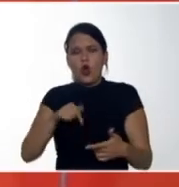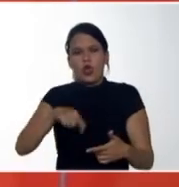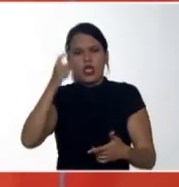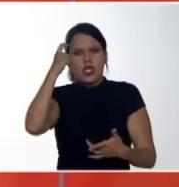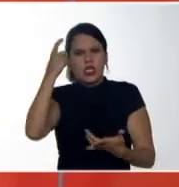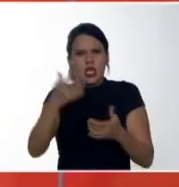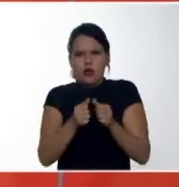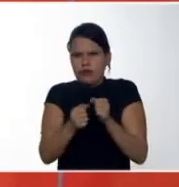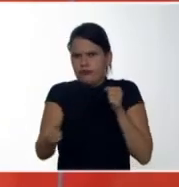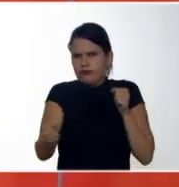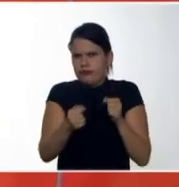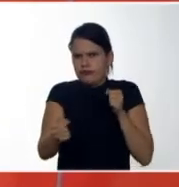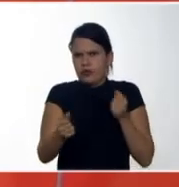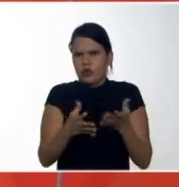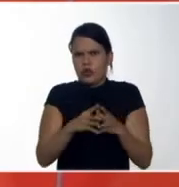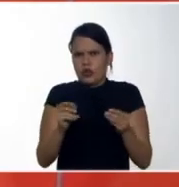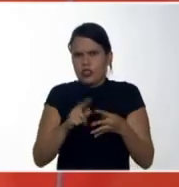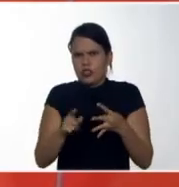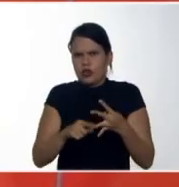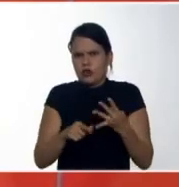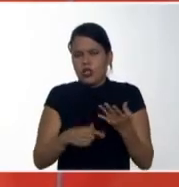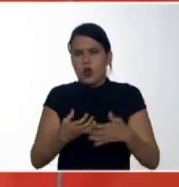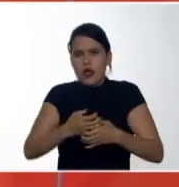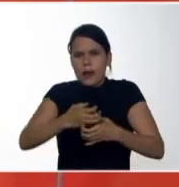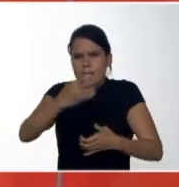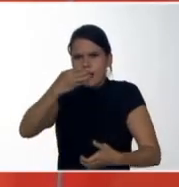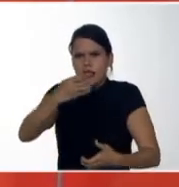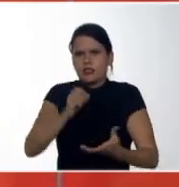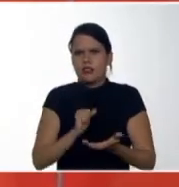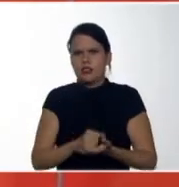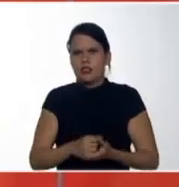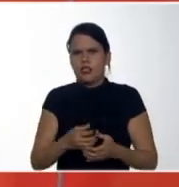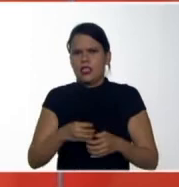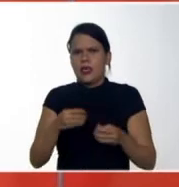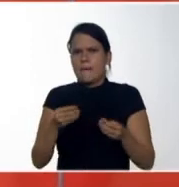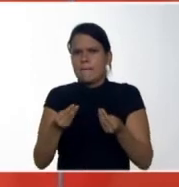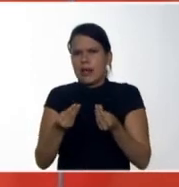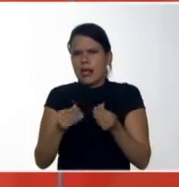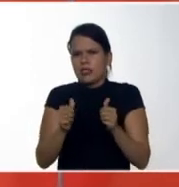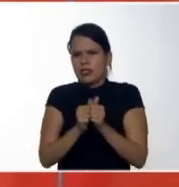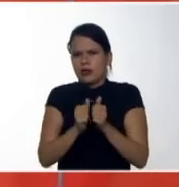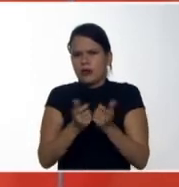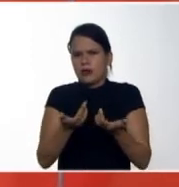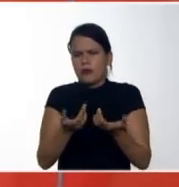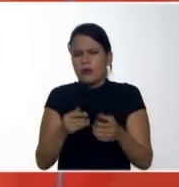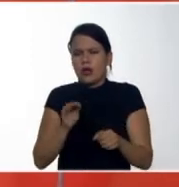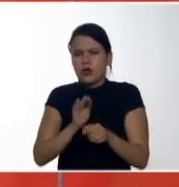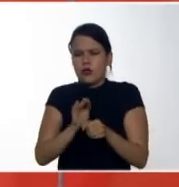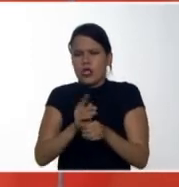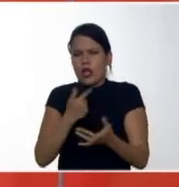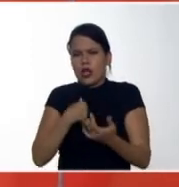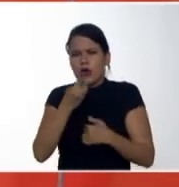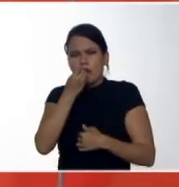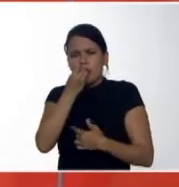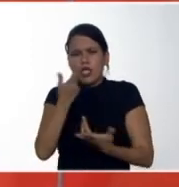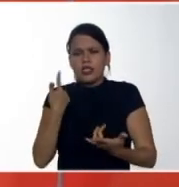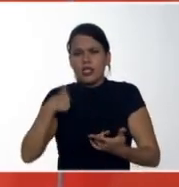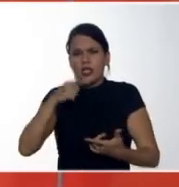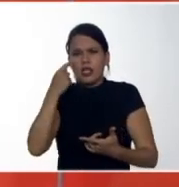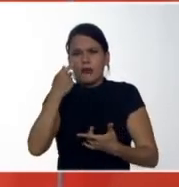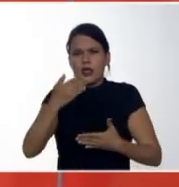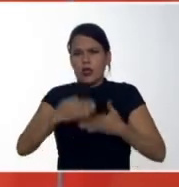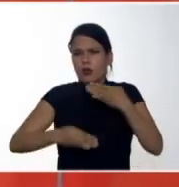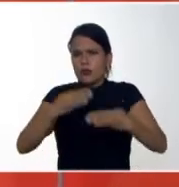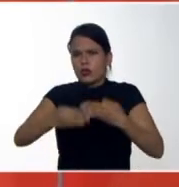licras, todo eso. Los recipientes de plástico para conservación de los alimentos tienen que ver con